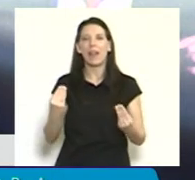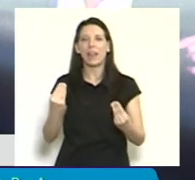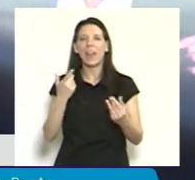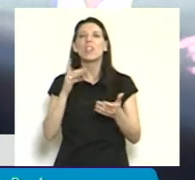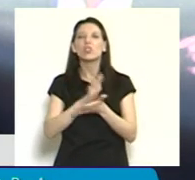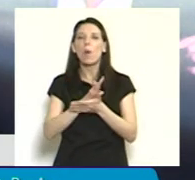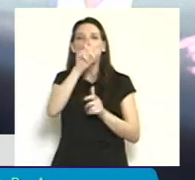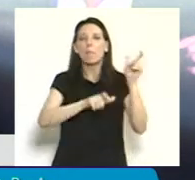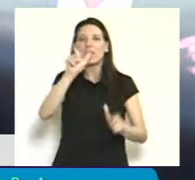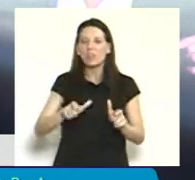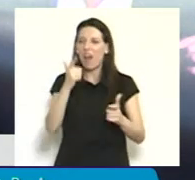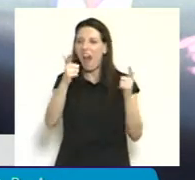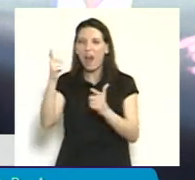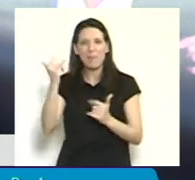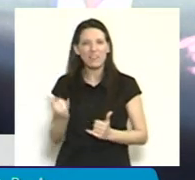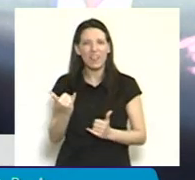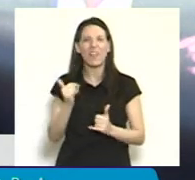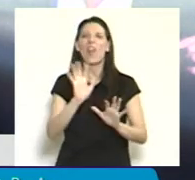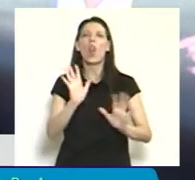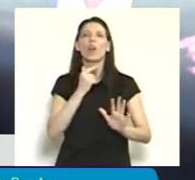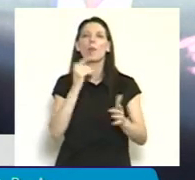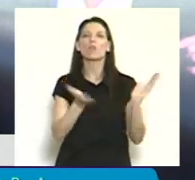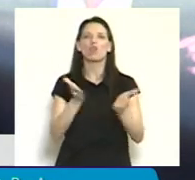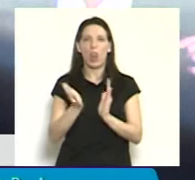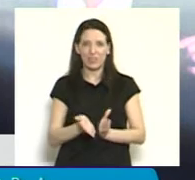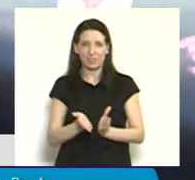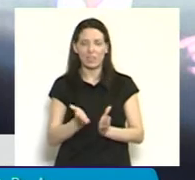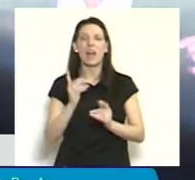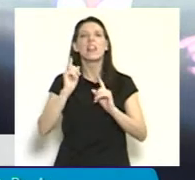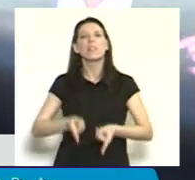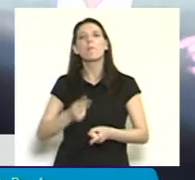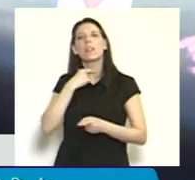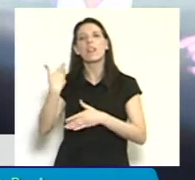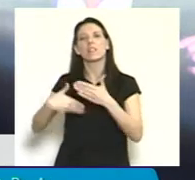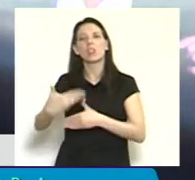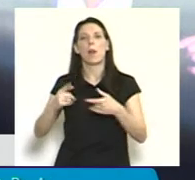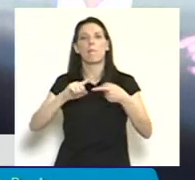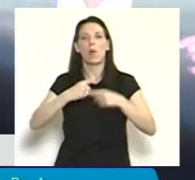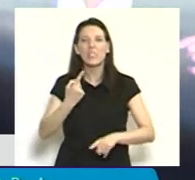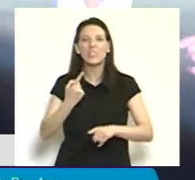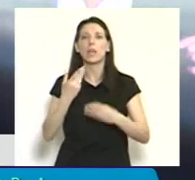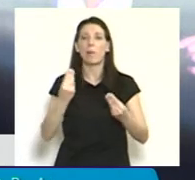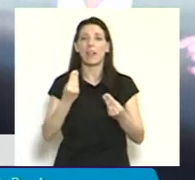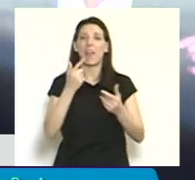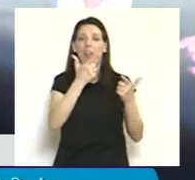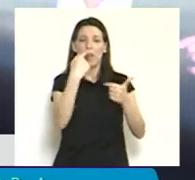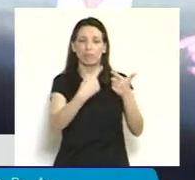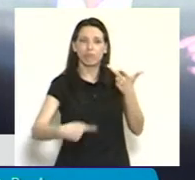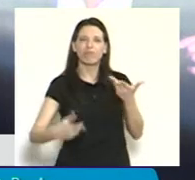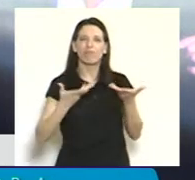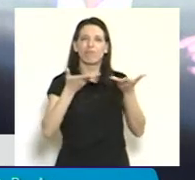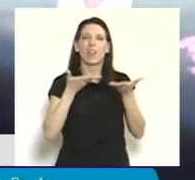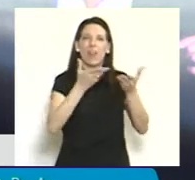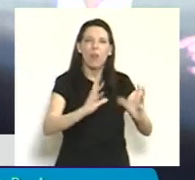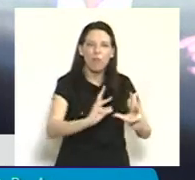y prevenir los efectos de la violencia armada, desarrollar políticas tendientes a la destrucción de los materiales